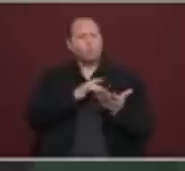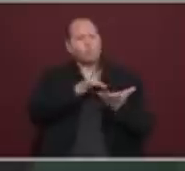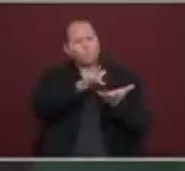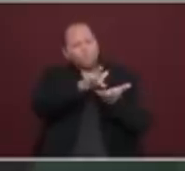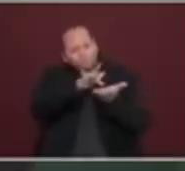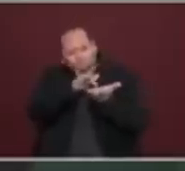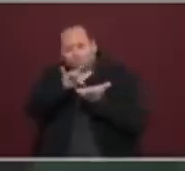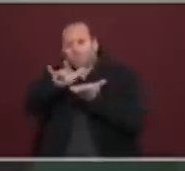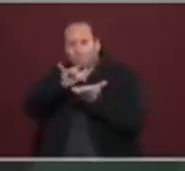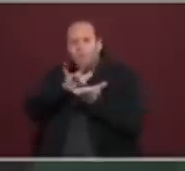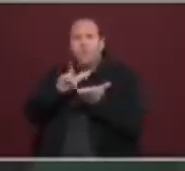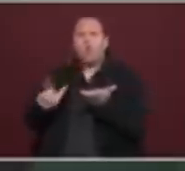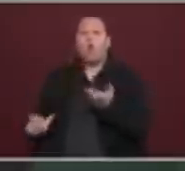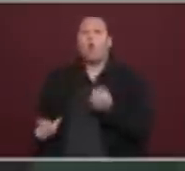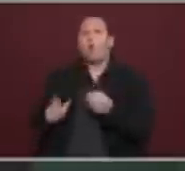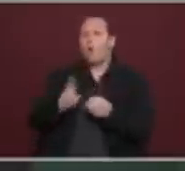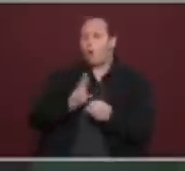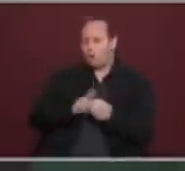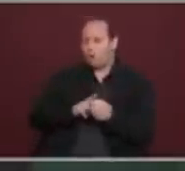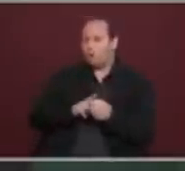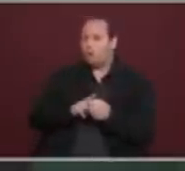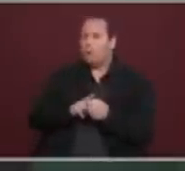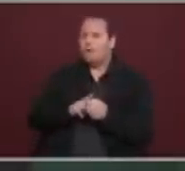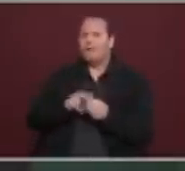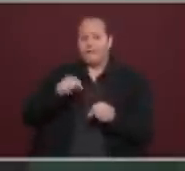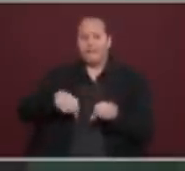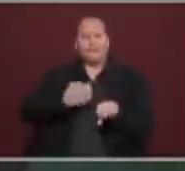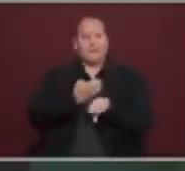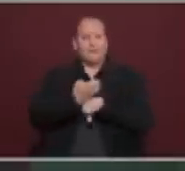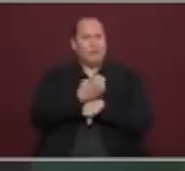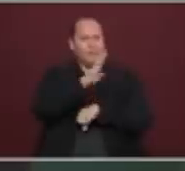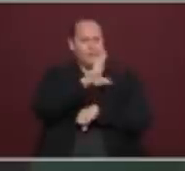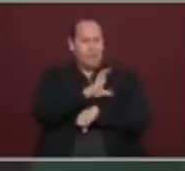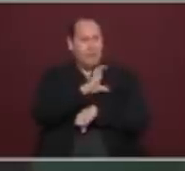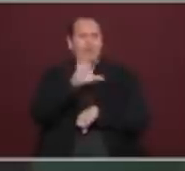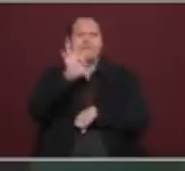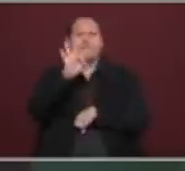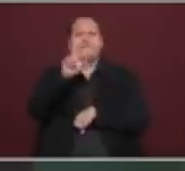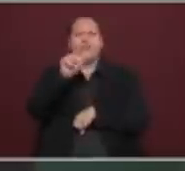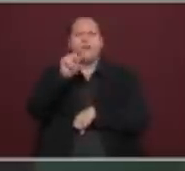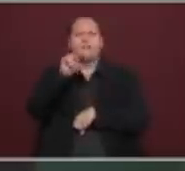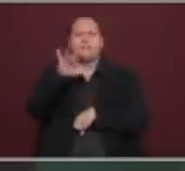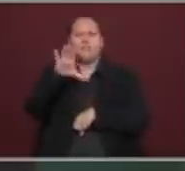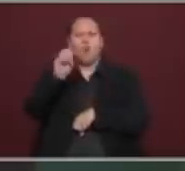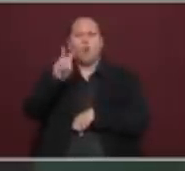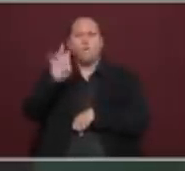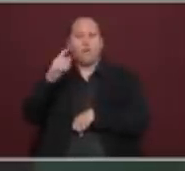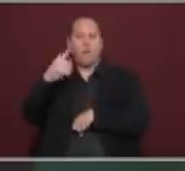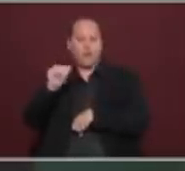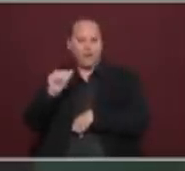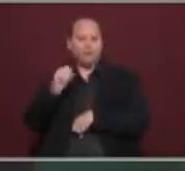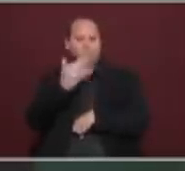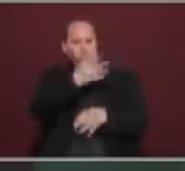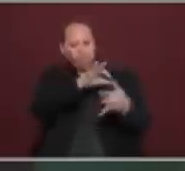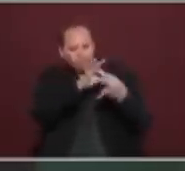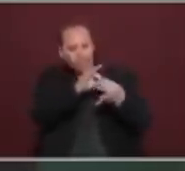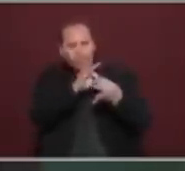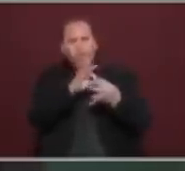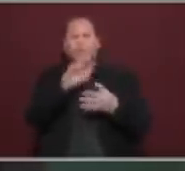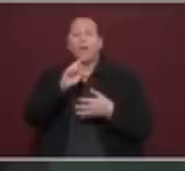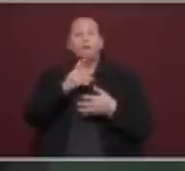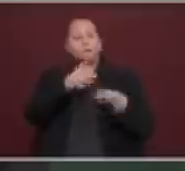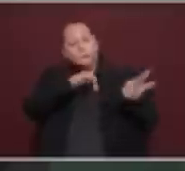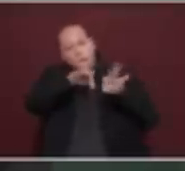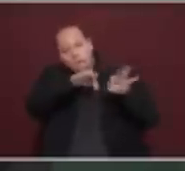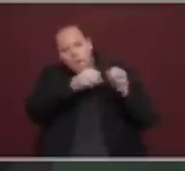de el gobernador de baja california francisco vega de lamadrid estamos trabajando